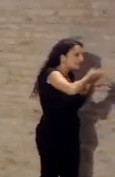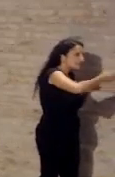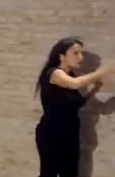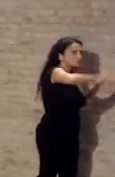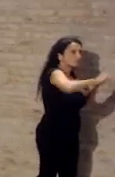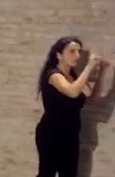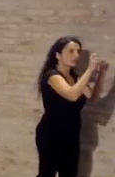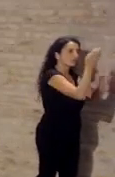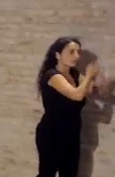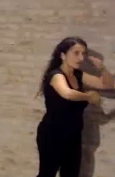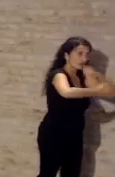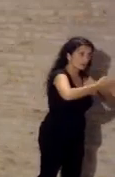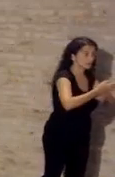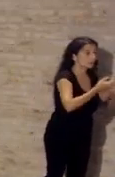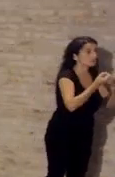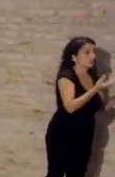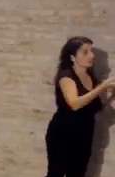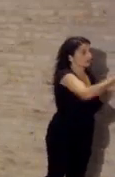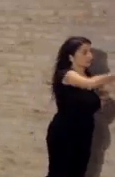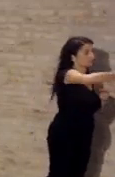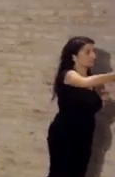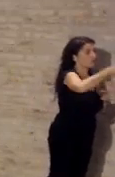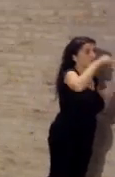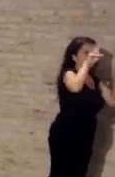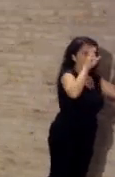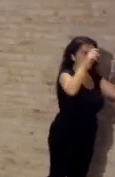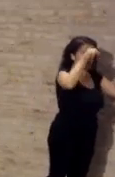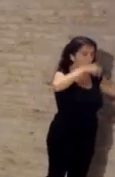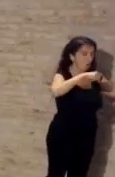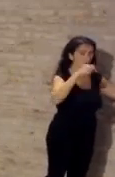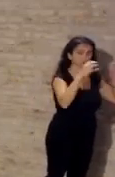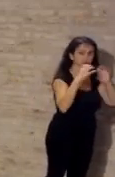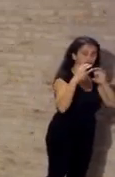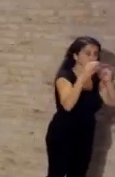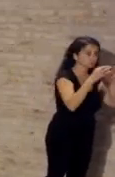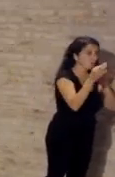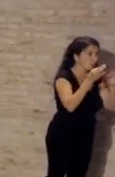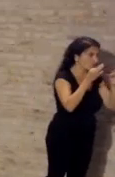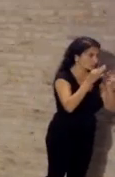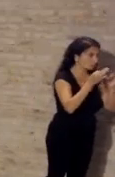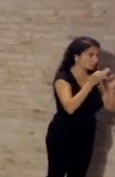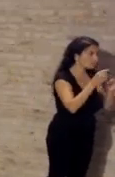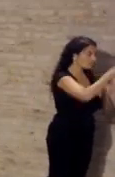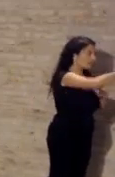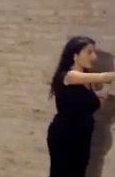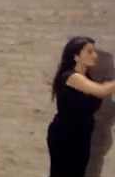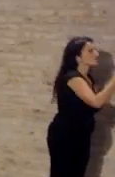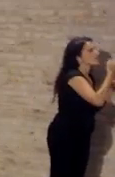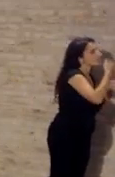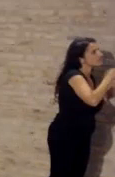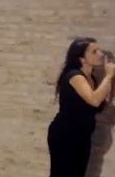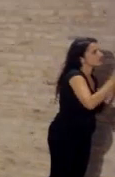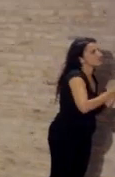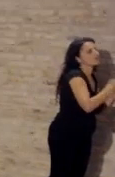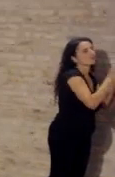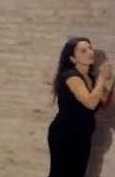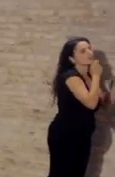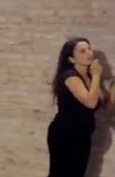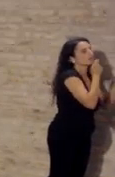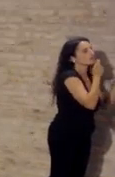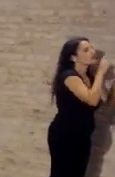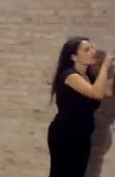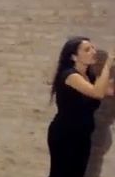discapacidad para que esto que nosotros estamos hablando hoy eh Y que y que puedan entender cómo se piensa la